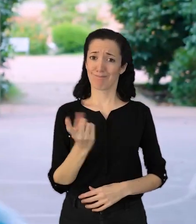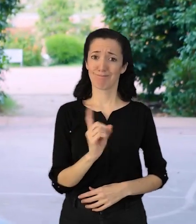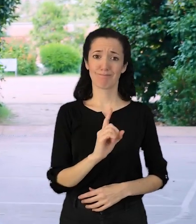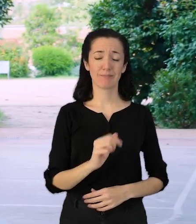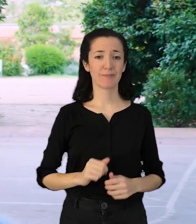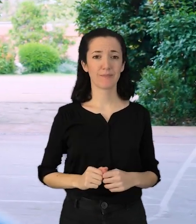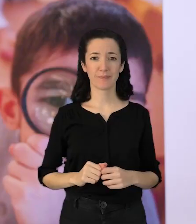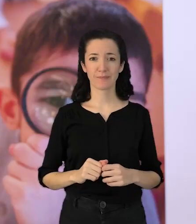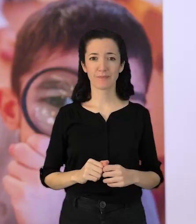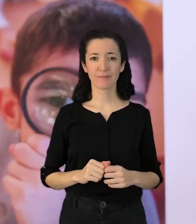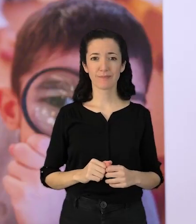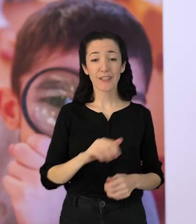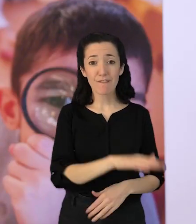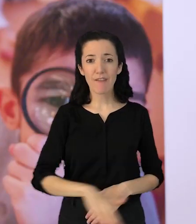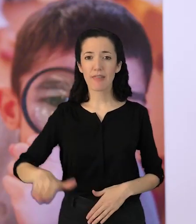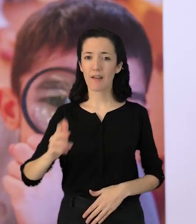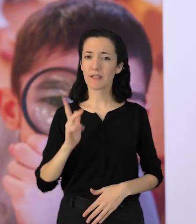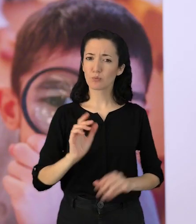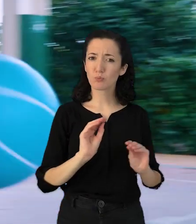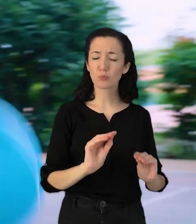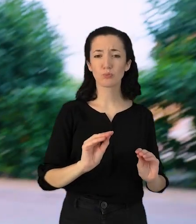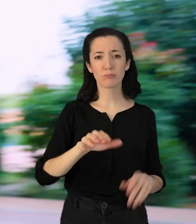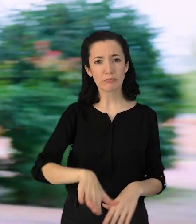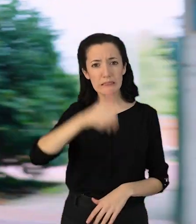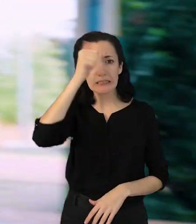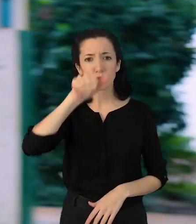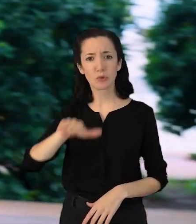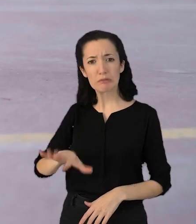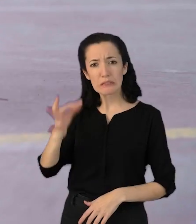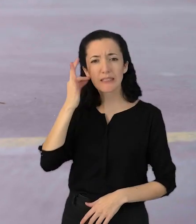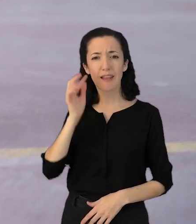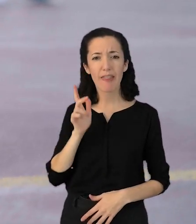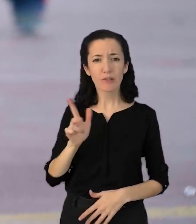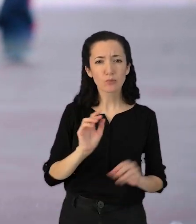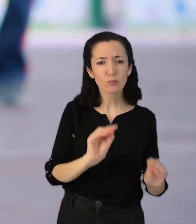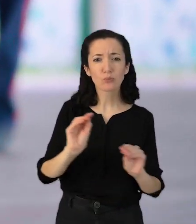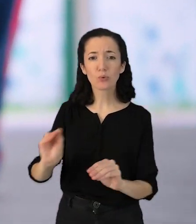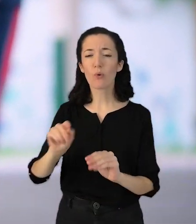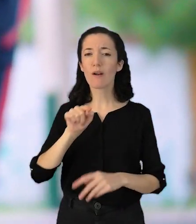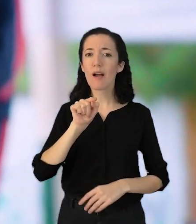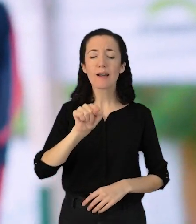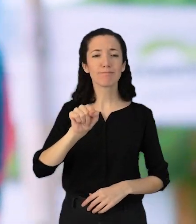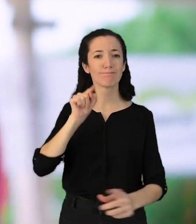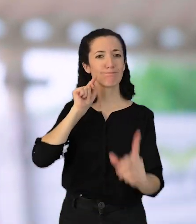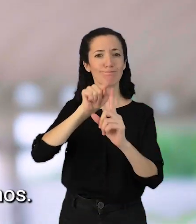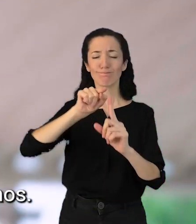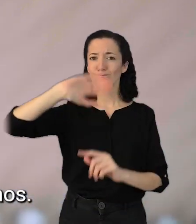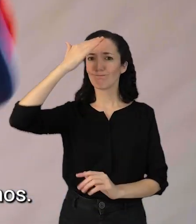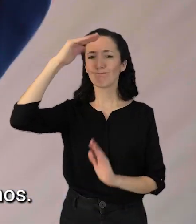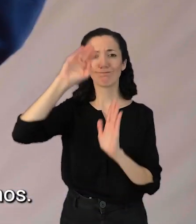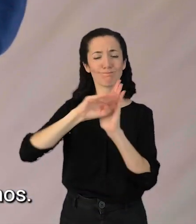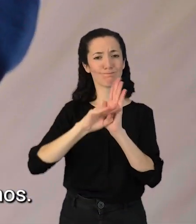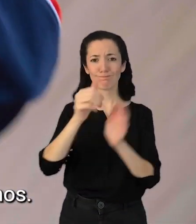los derechos de ese niño, de esa niña, son el principio generador de un colegio. Es un